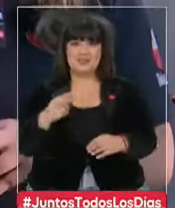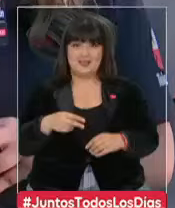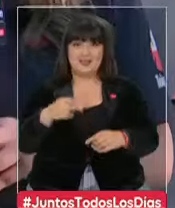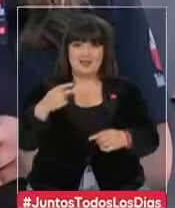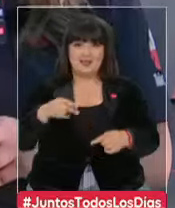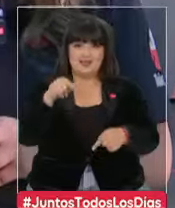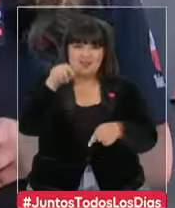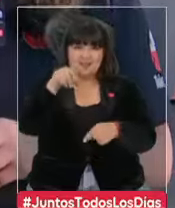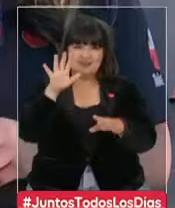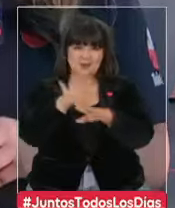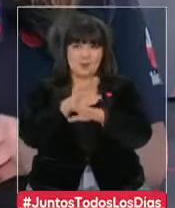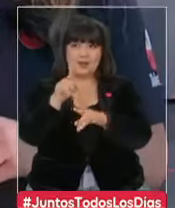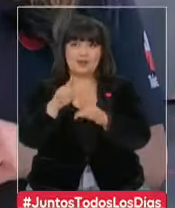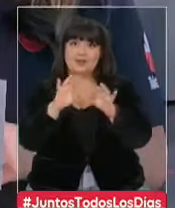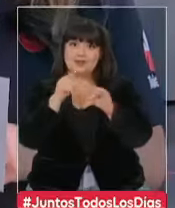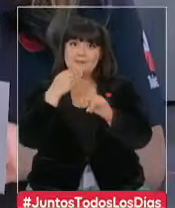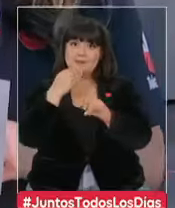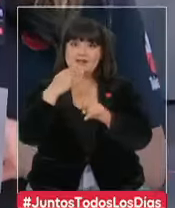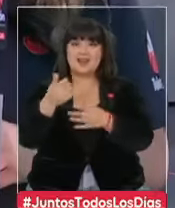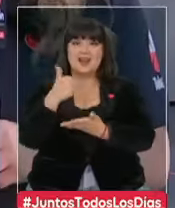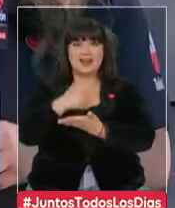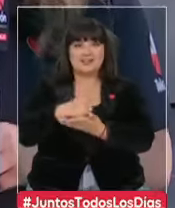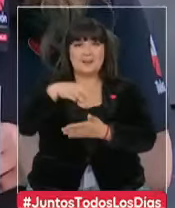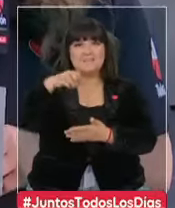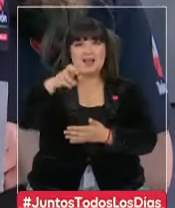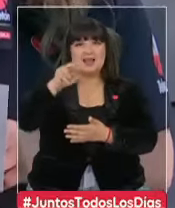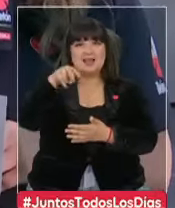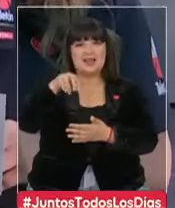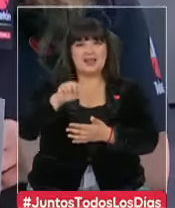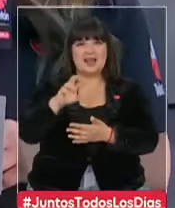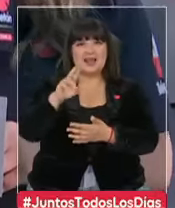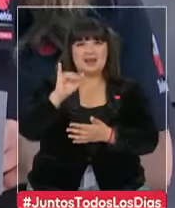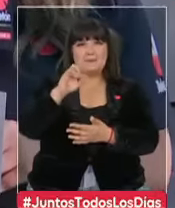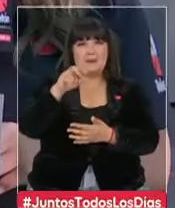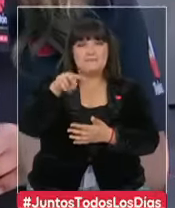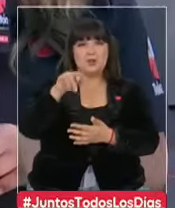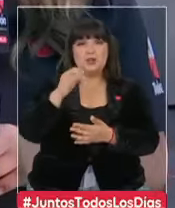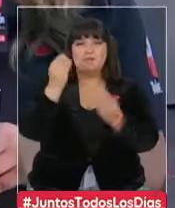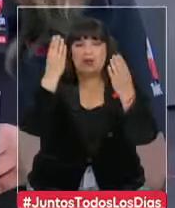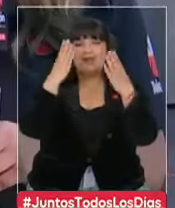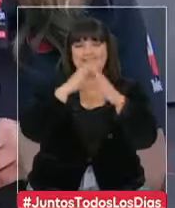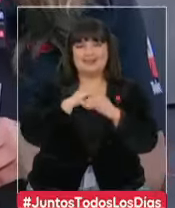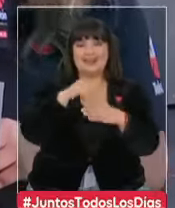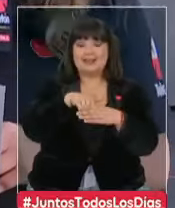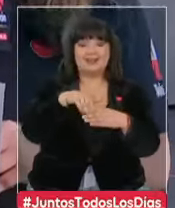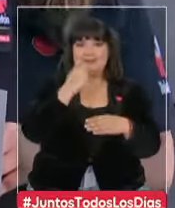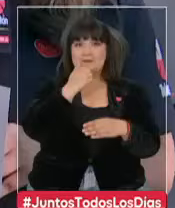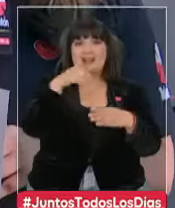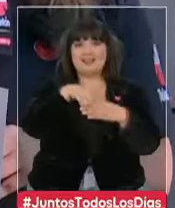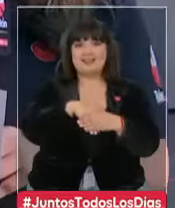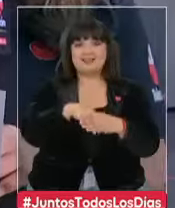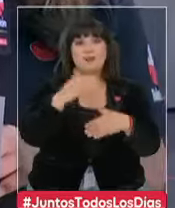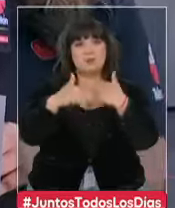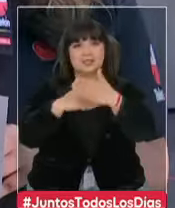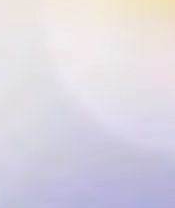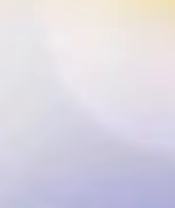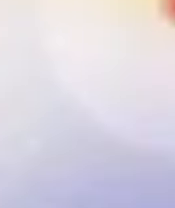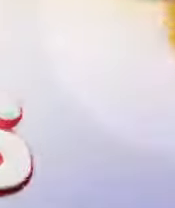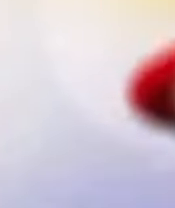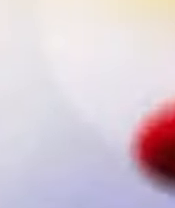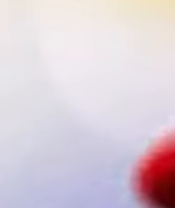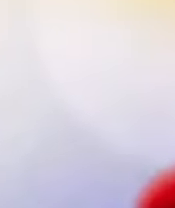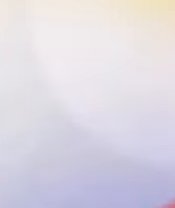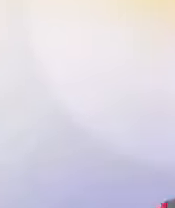También te agradecemos, por cierto, y a la alcaldesa Macarena Ripamonti. Muchas gracias, buena tarde. Vamos a seguir avanzando. La innovación y